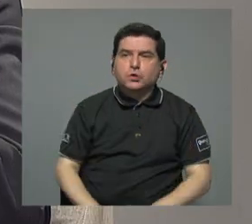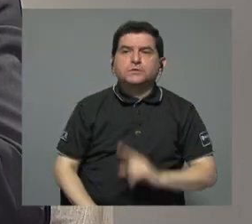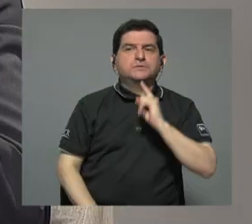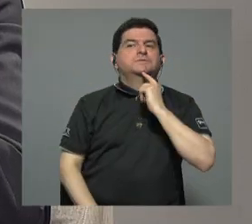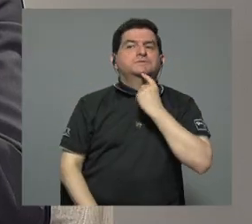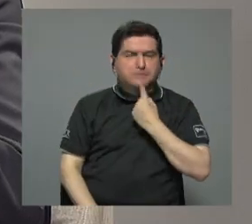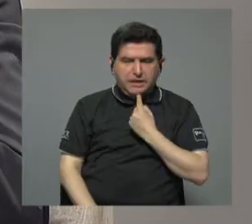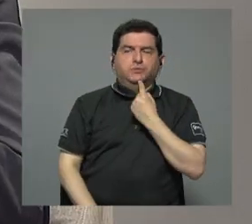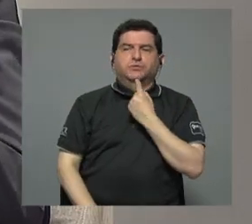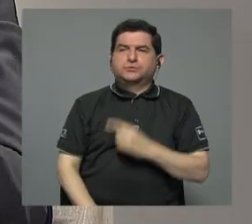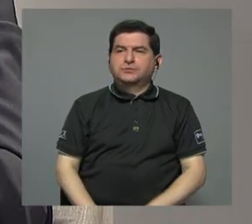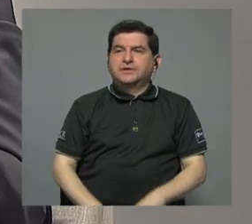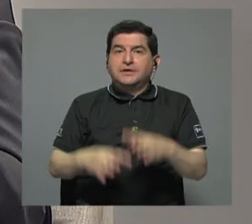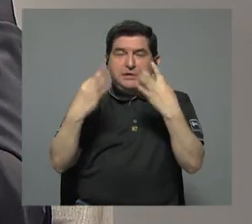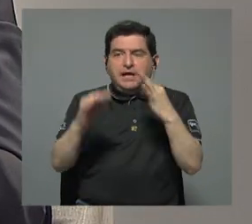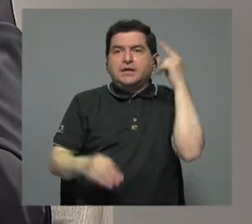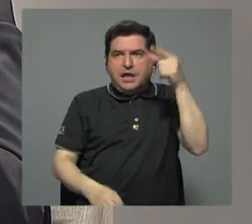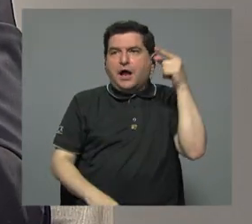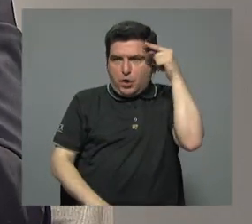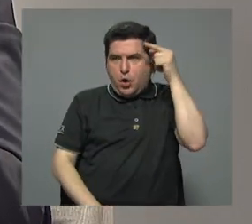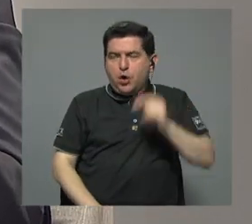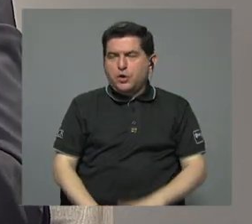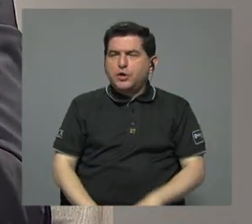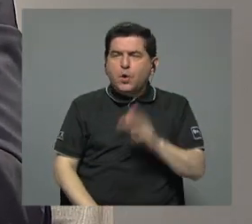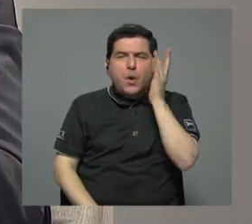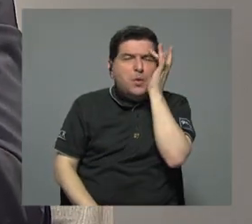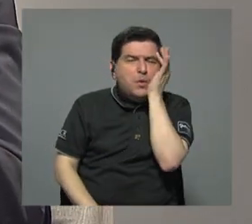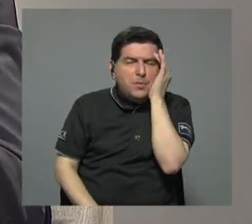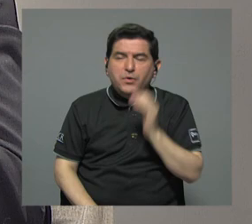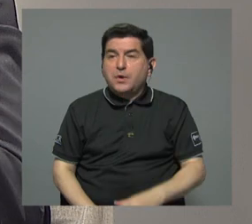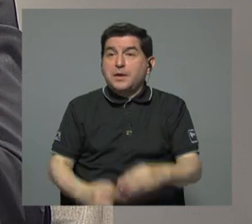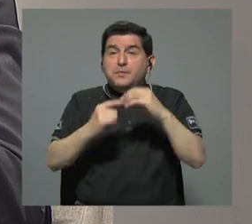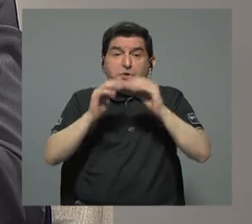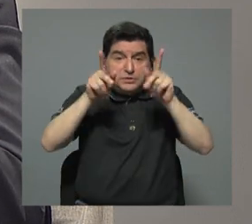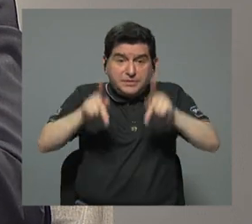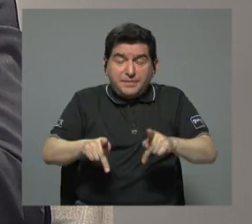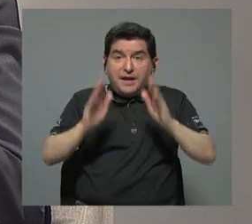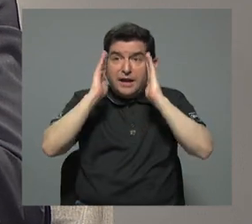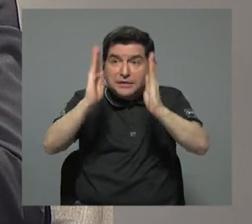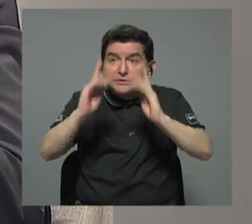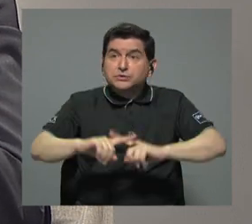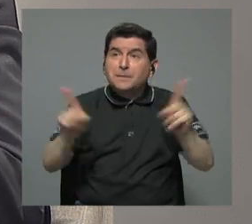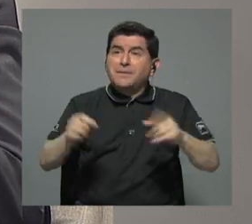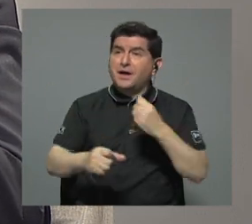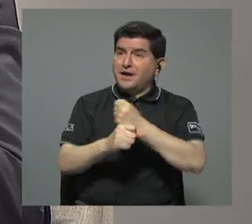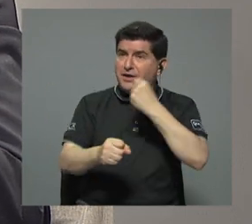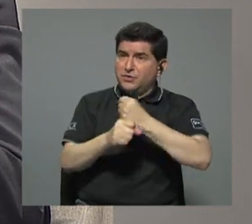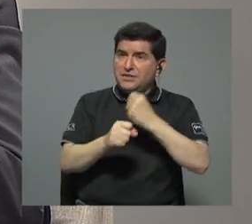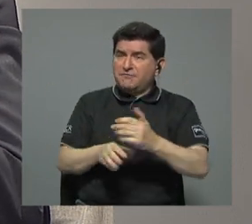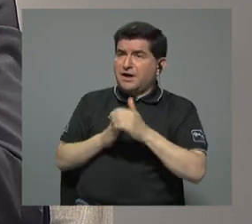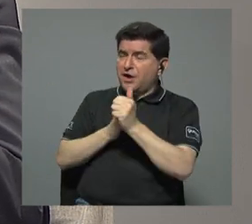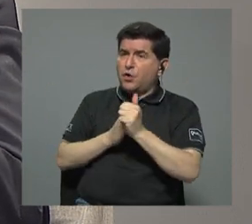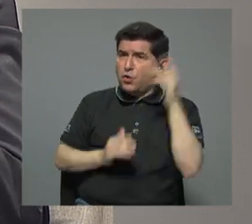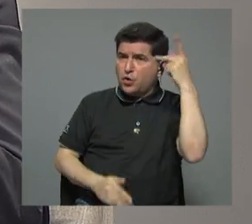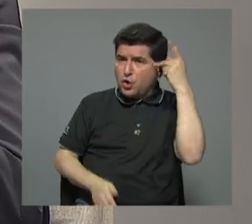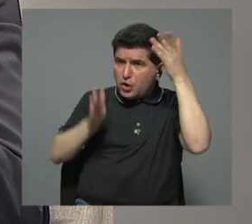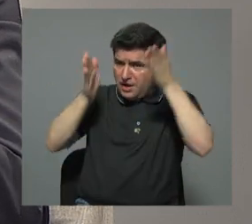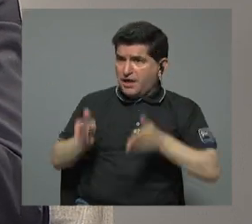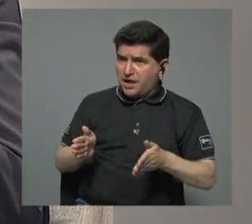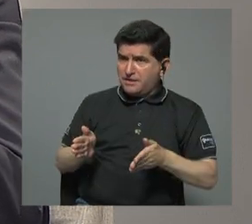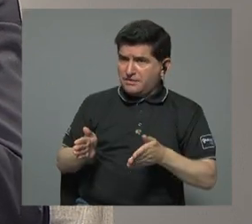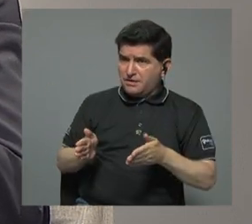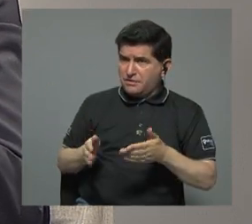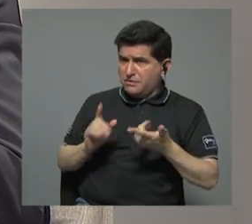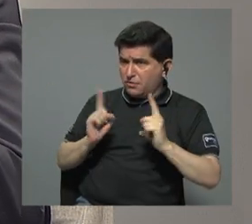seriedad rescatando por supuesto las preocupaciones y las prioridades de la gente pero también el trabajo de un líder político es